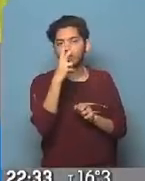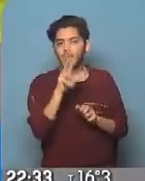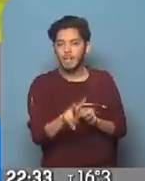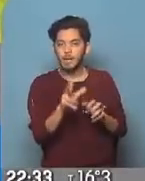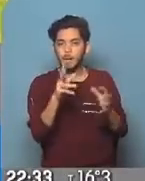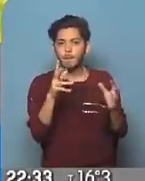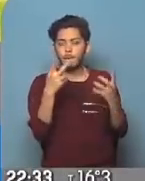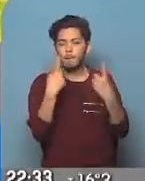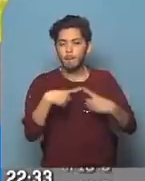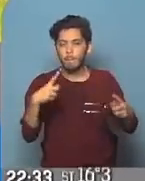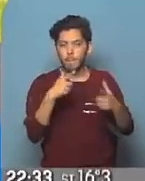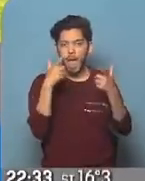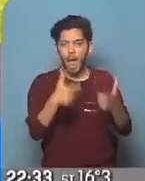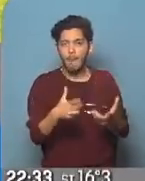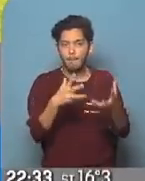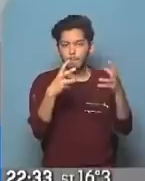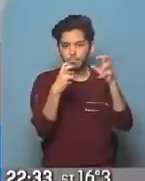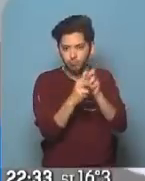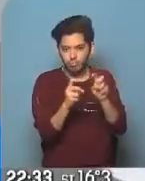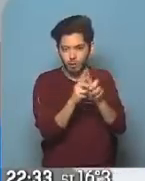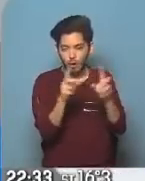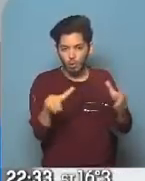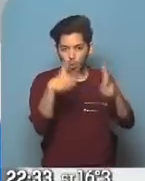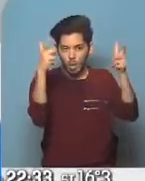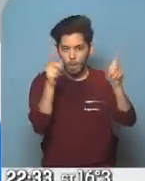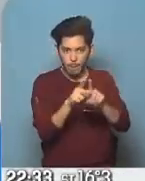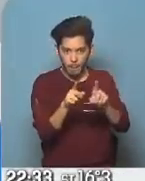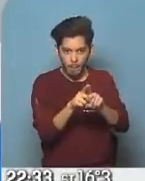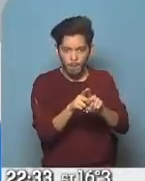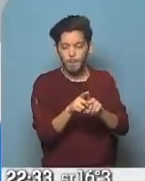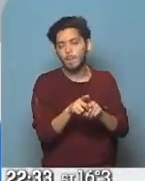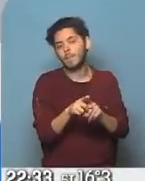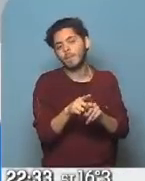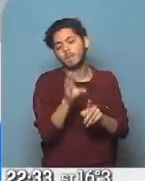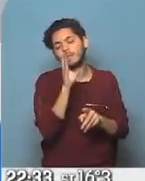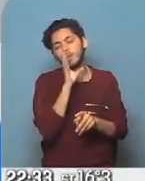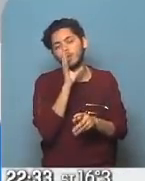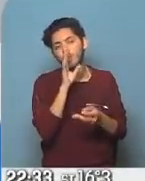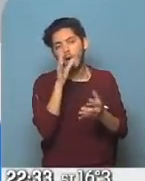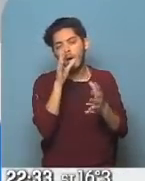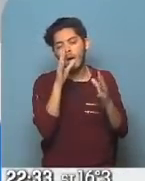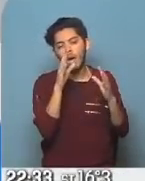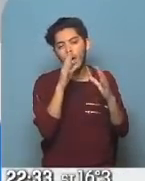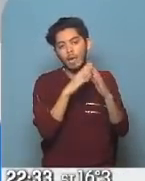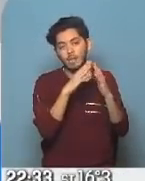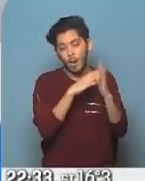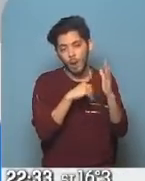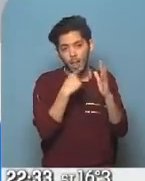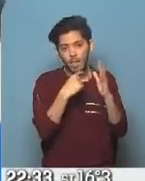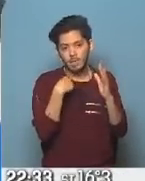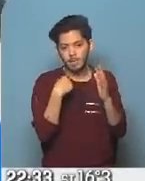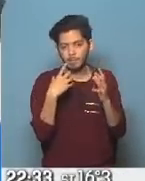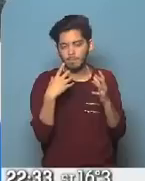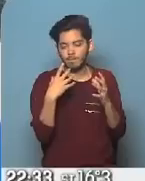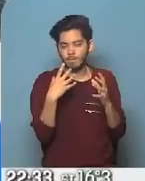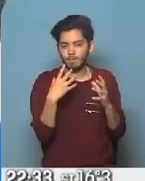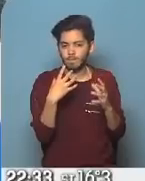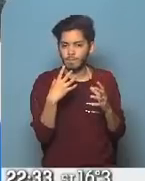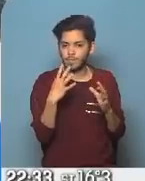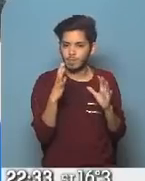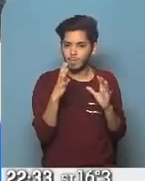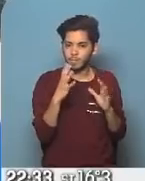nuclear. Es decir, que Estados Unidos, el argumento de la Casa Blanca es que Estados Unidos está constreñido por un tratado que